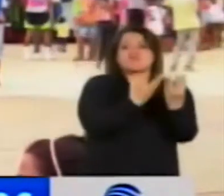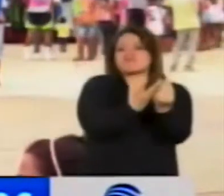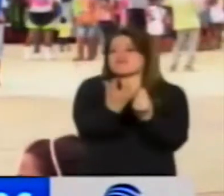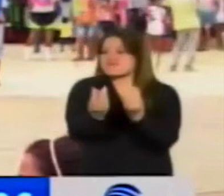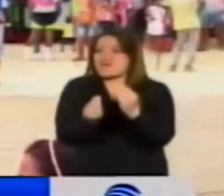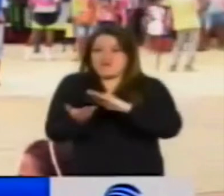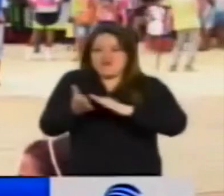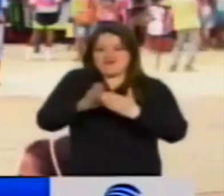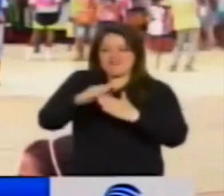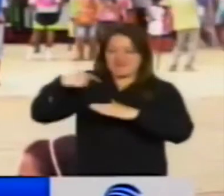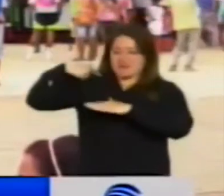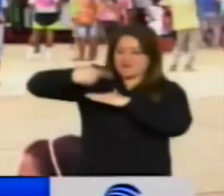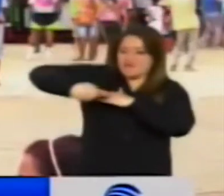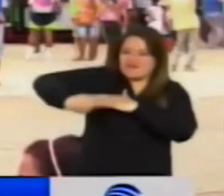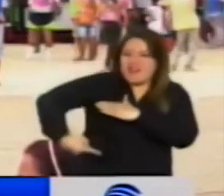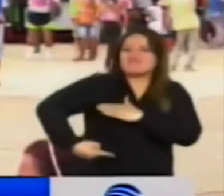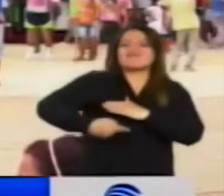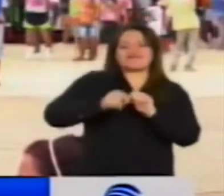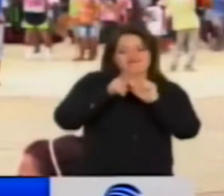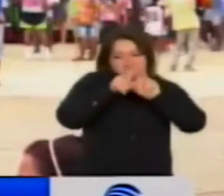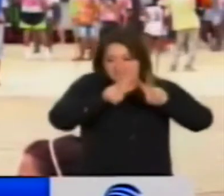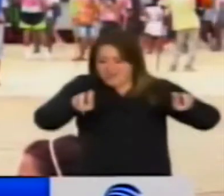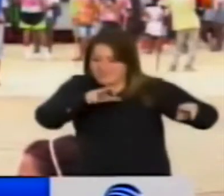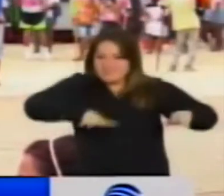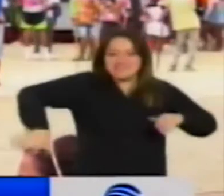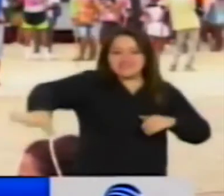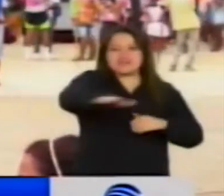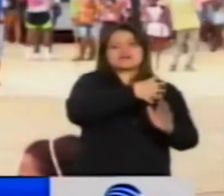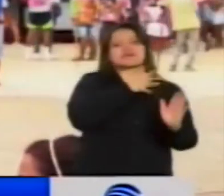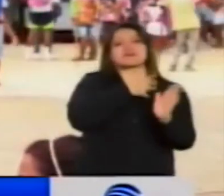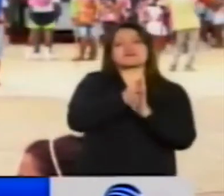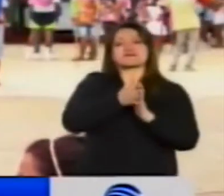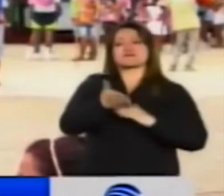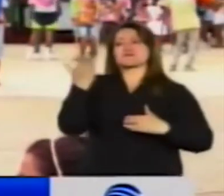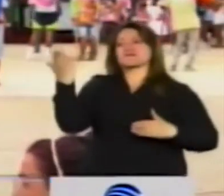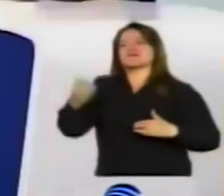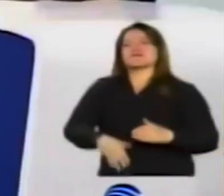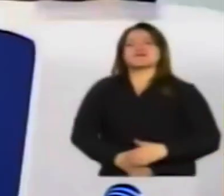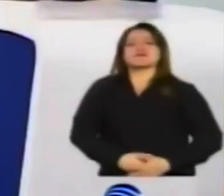de tradición y diversidad. Desde Necoclí informó Edgar Ramírez.